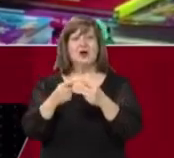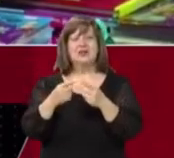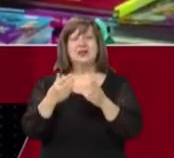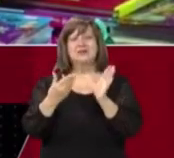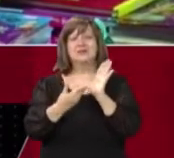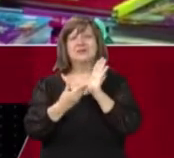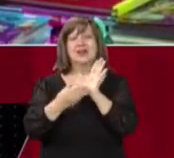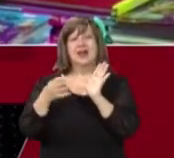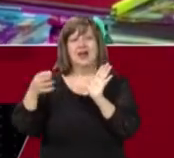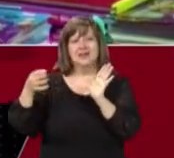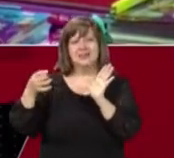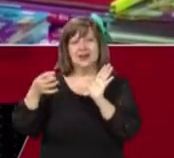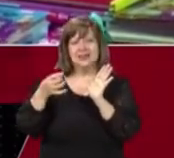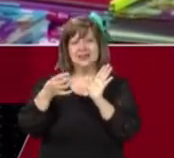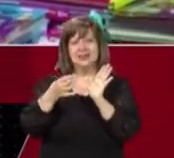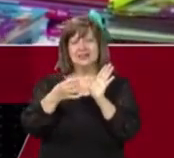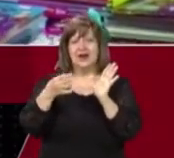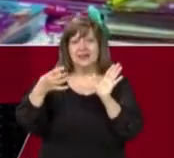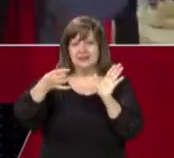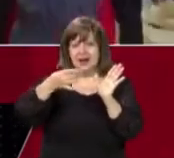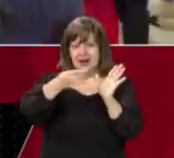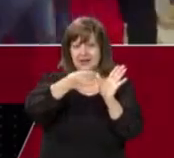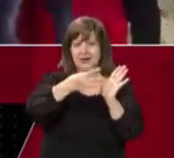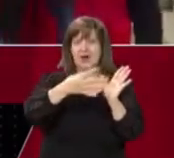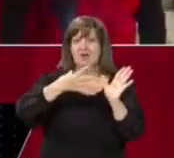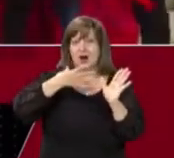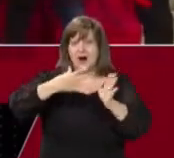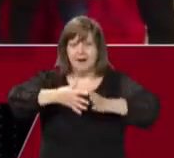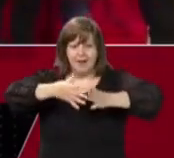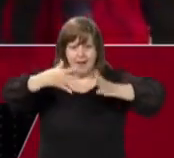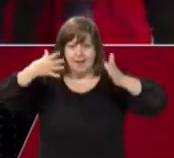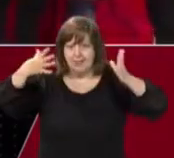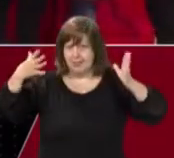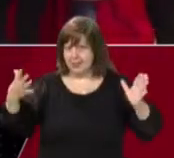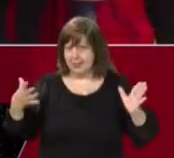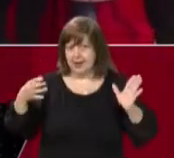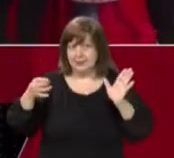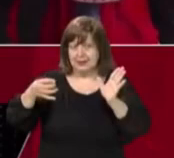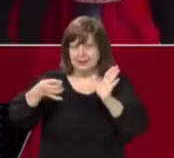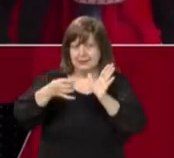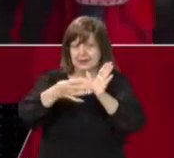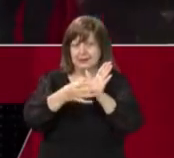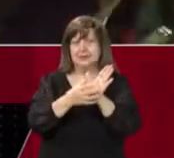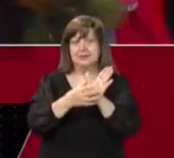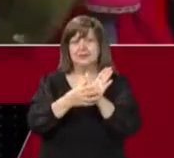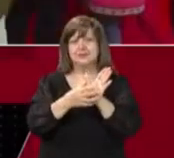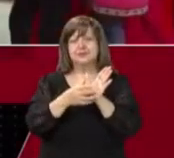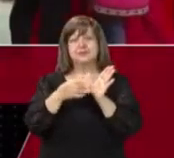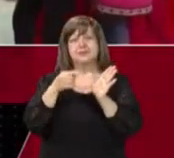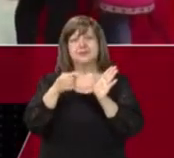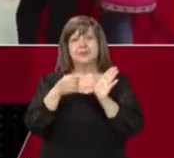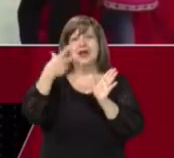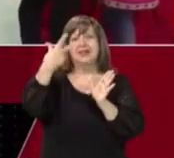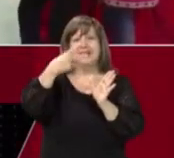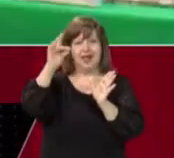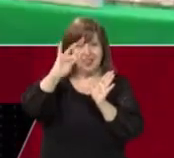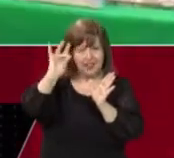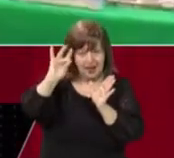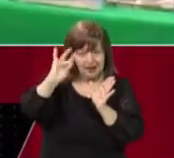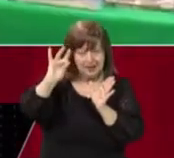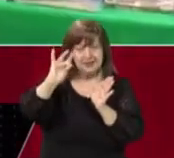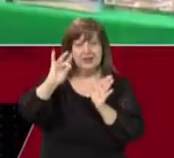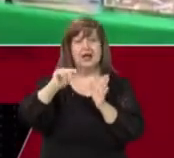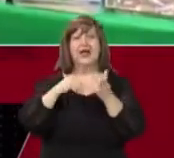Mira eso. Una dimensión real para armar un tren. Oh, una locomotora. Está buenísimo. 3D. Viene para 3D, viene la historia